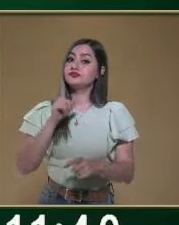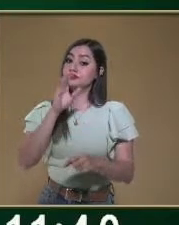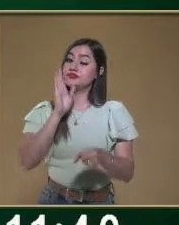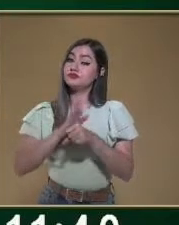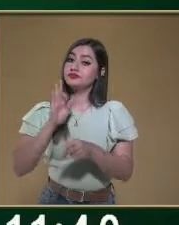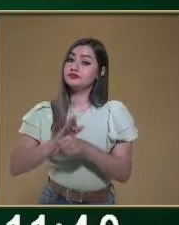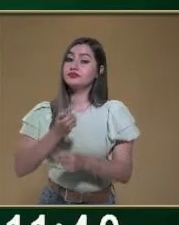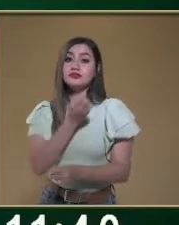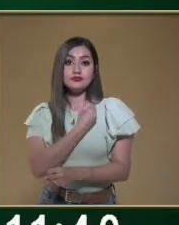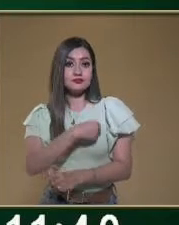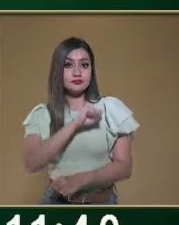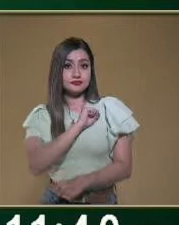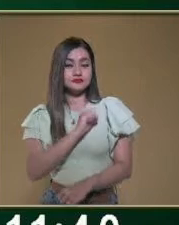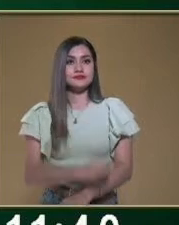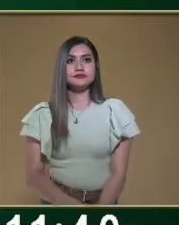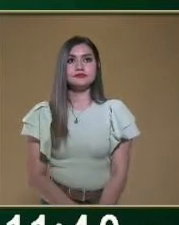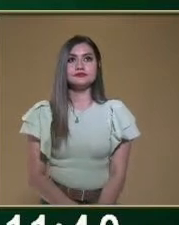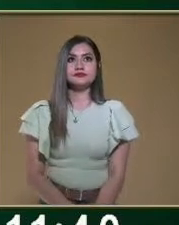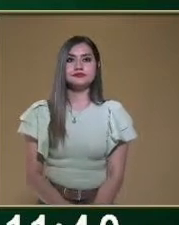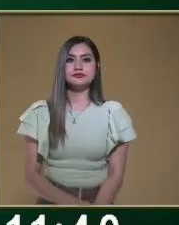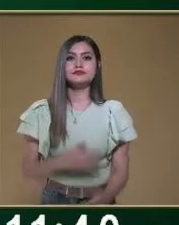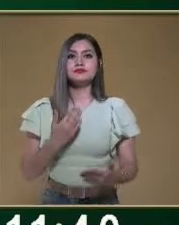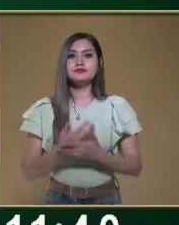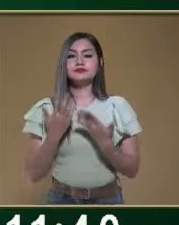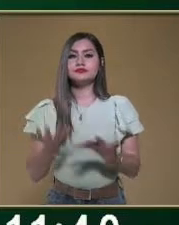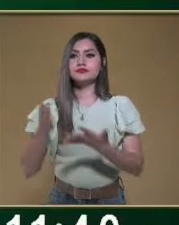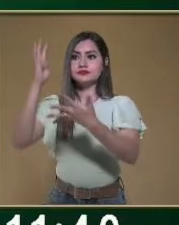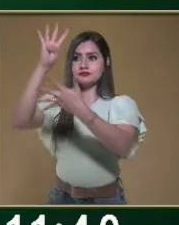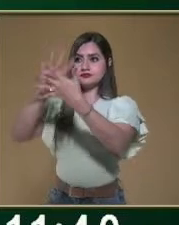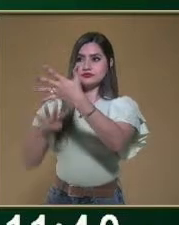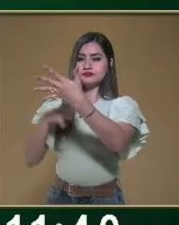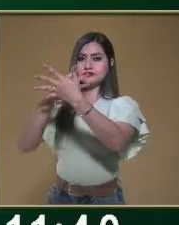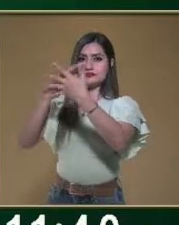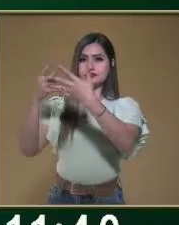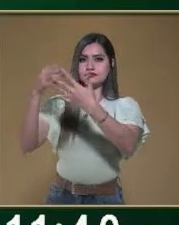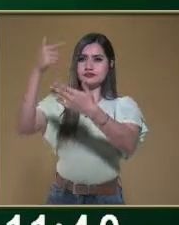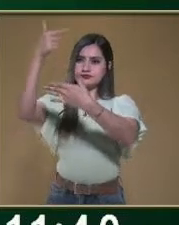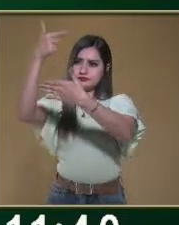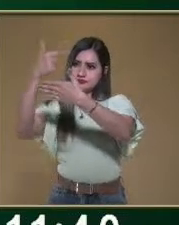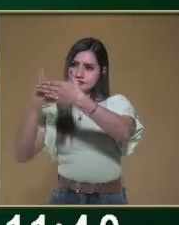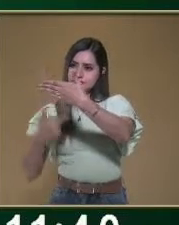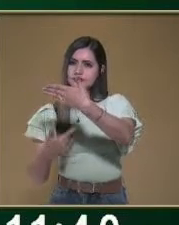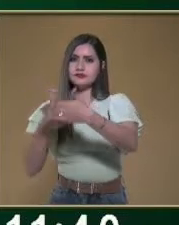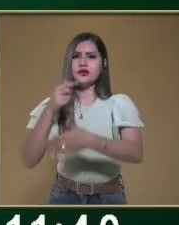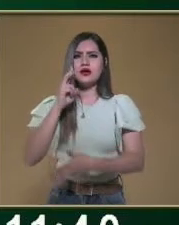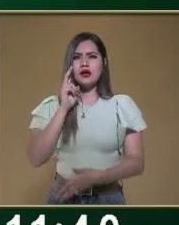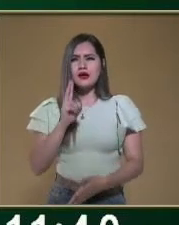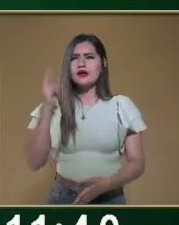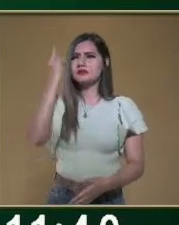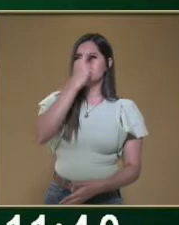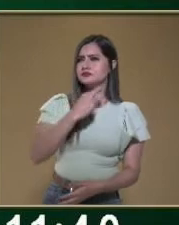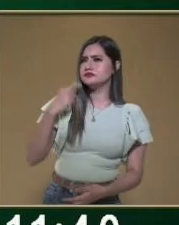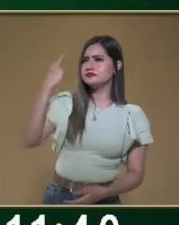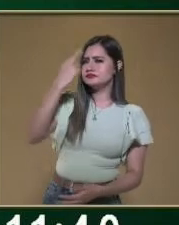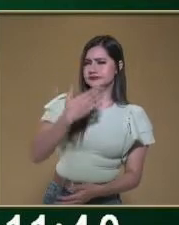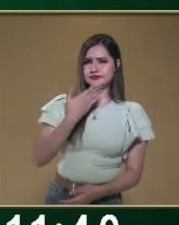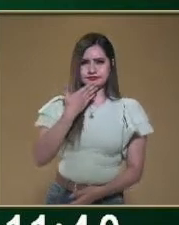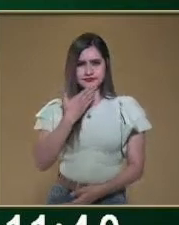tenemos una lista de revisión que te permite, si estás realizando tu